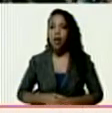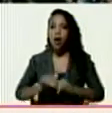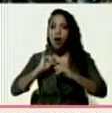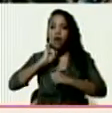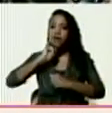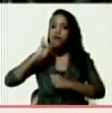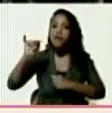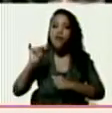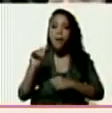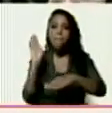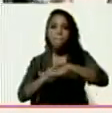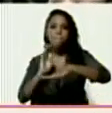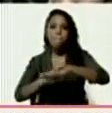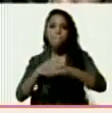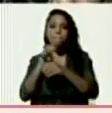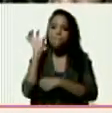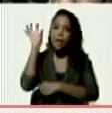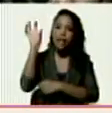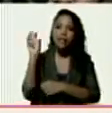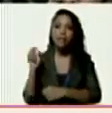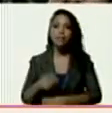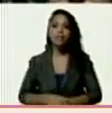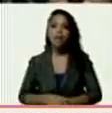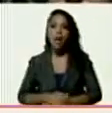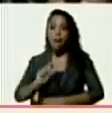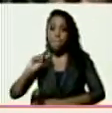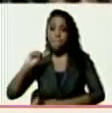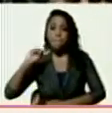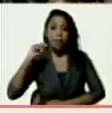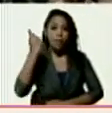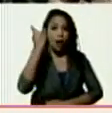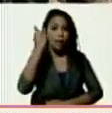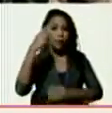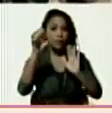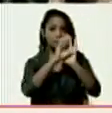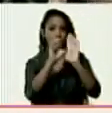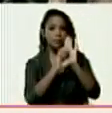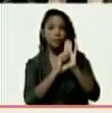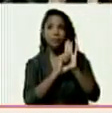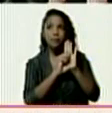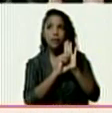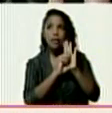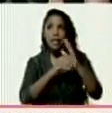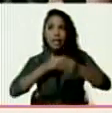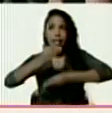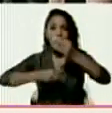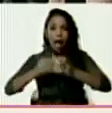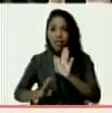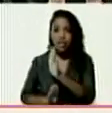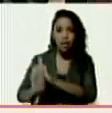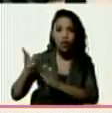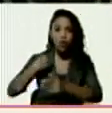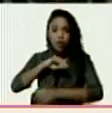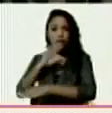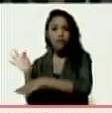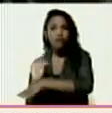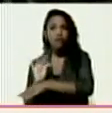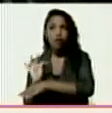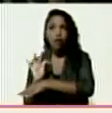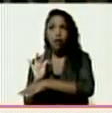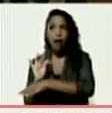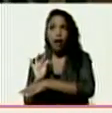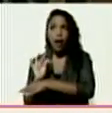país como la primera etapa de lo que será el desarrollo de nuestras funciones en